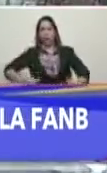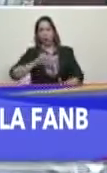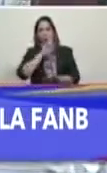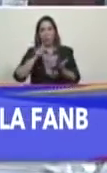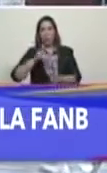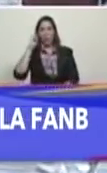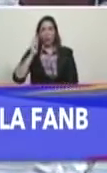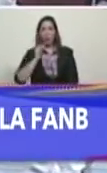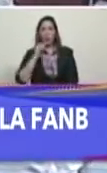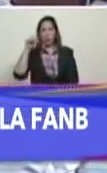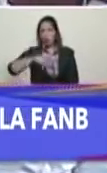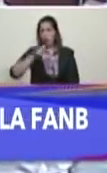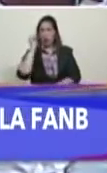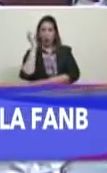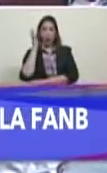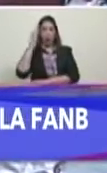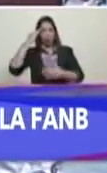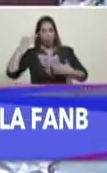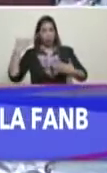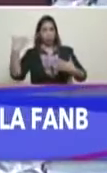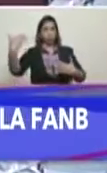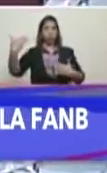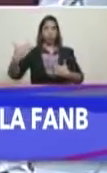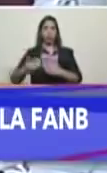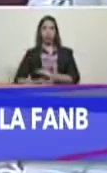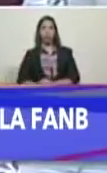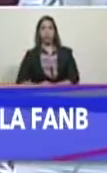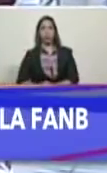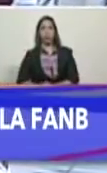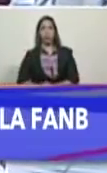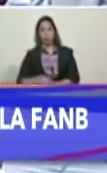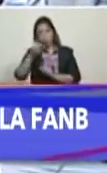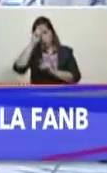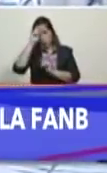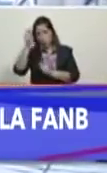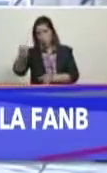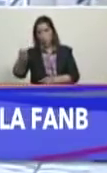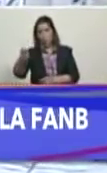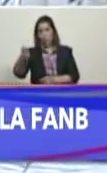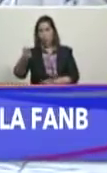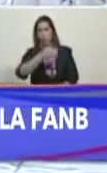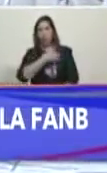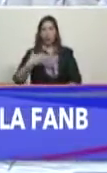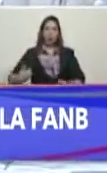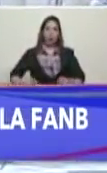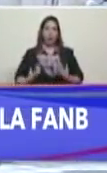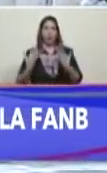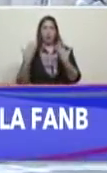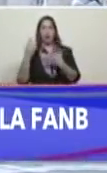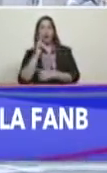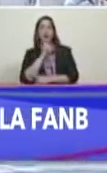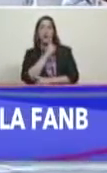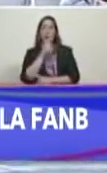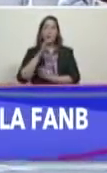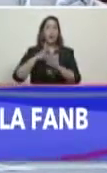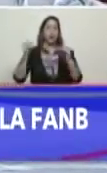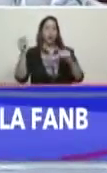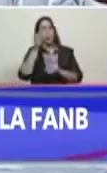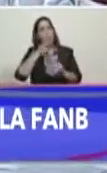Y en este acto de felicitación, salutación y reconocimiento, quiero expresar a nombre de todo el pueblo de